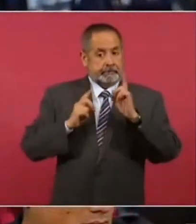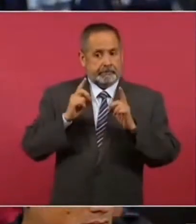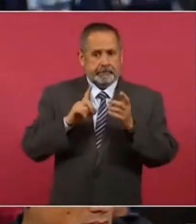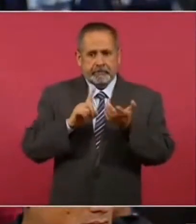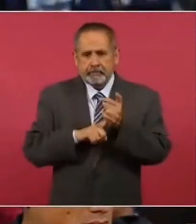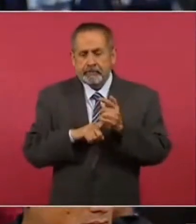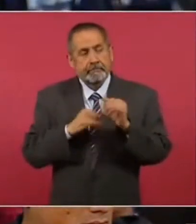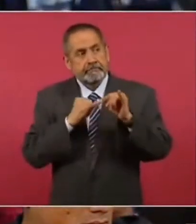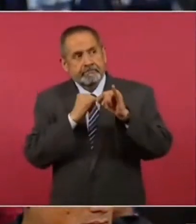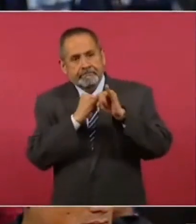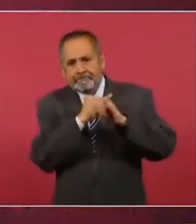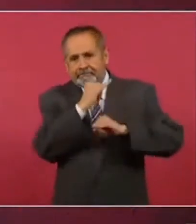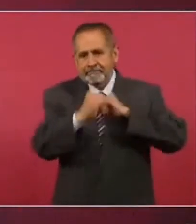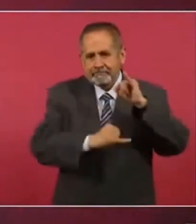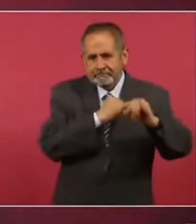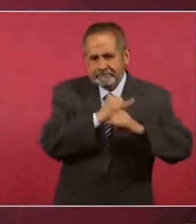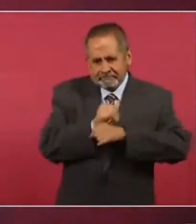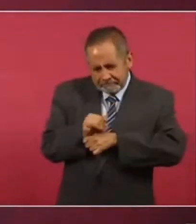agencias internacionales